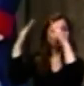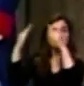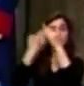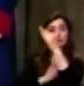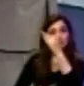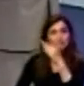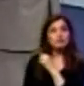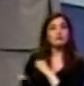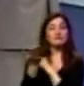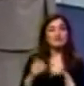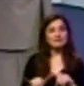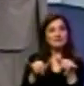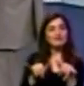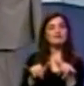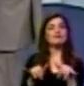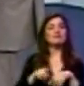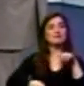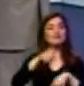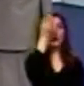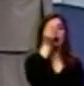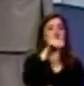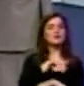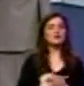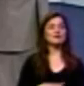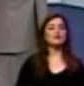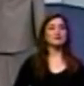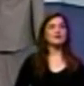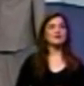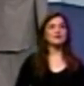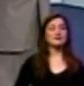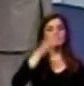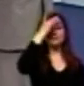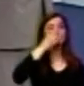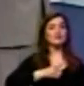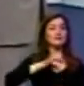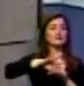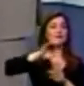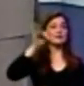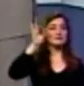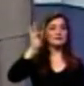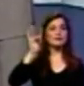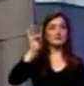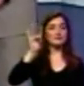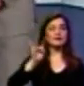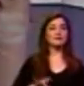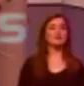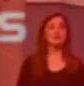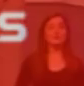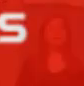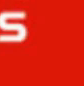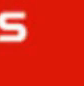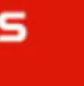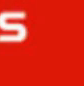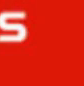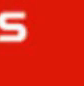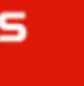Carondelet. Sigan ustedes, Diana, Milton, amigos, muy buenas tardes. Esto es Opción 2018. Soy Freddy Paredes.